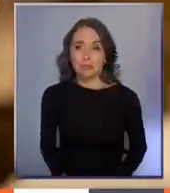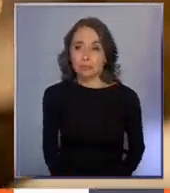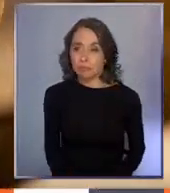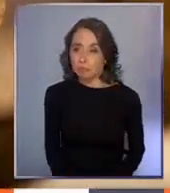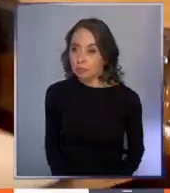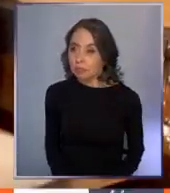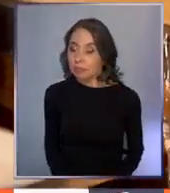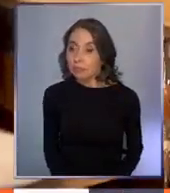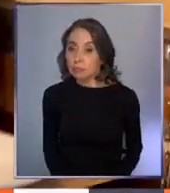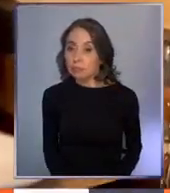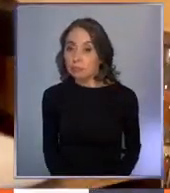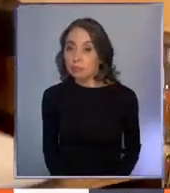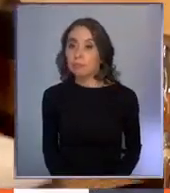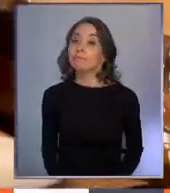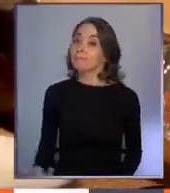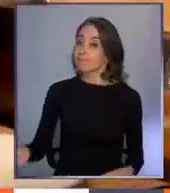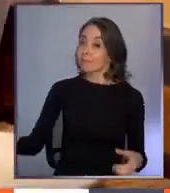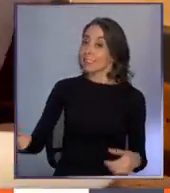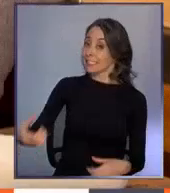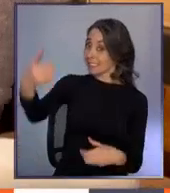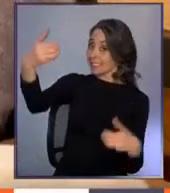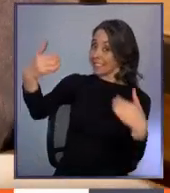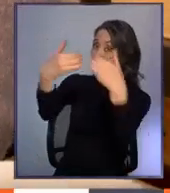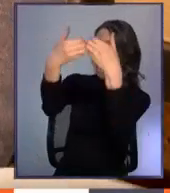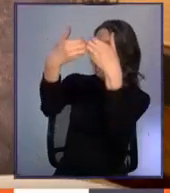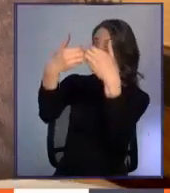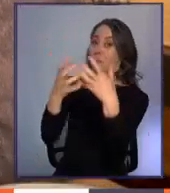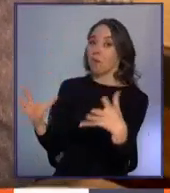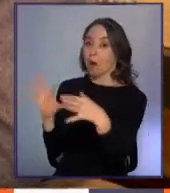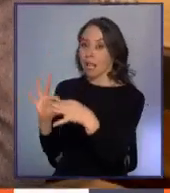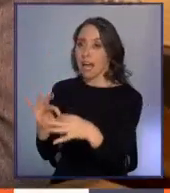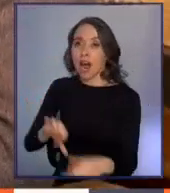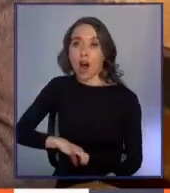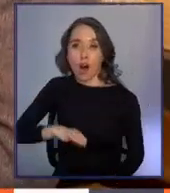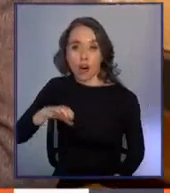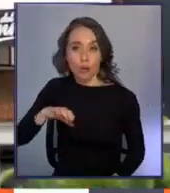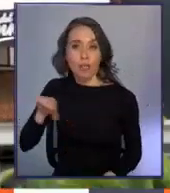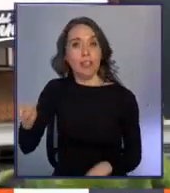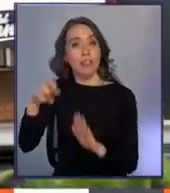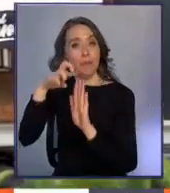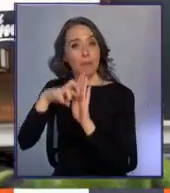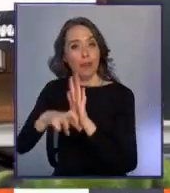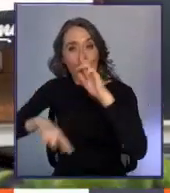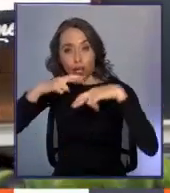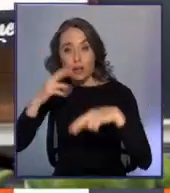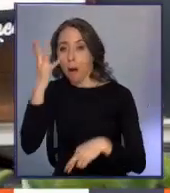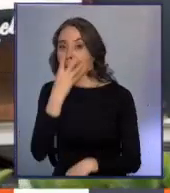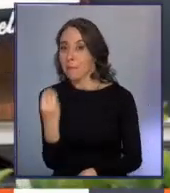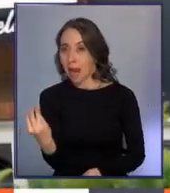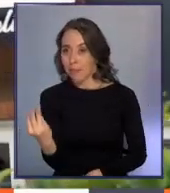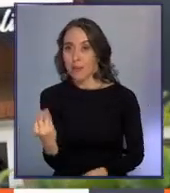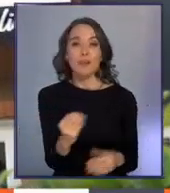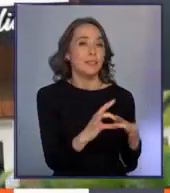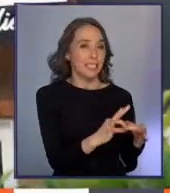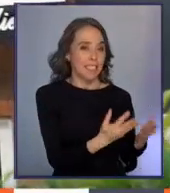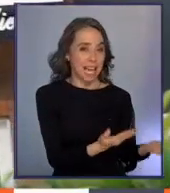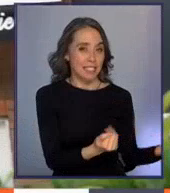Salud por eso, pues. Por favor. Muy agradecida, muy orgullosa también de este proyecto maravilloso. Su casa siempre.